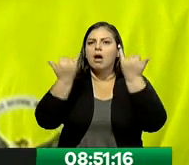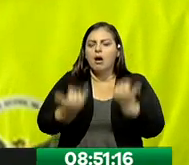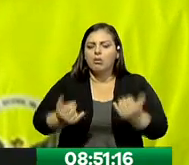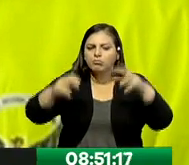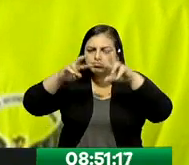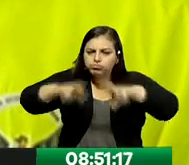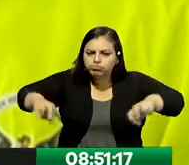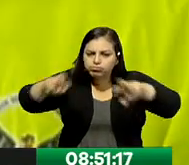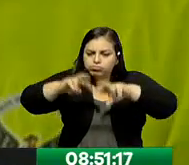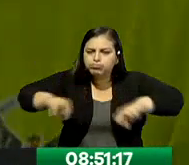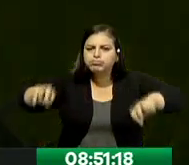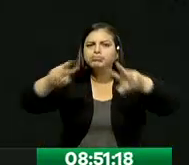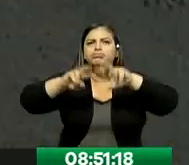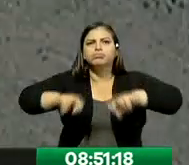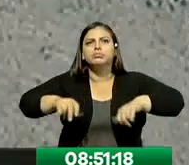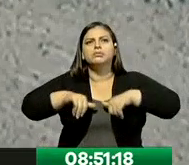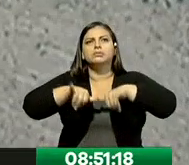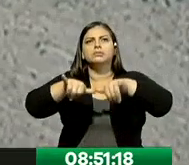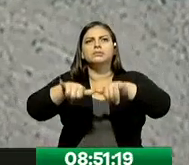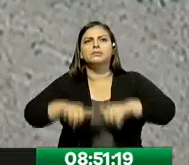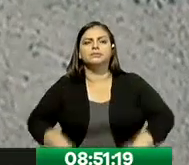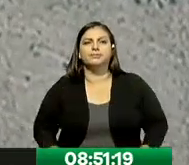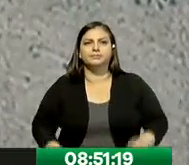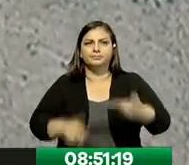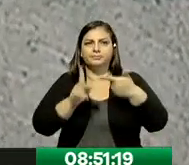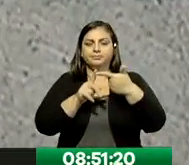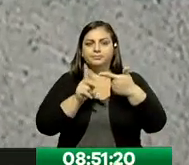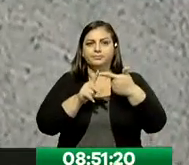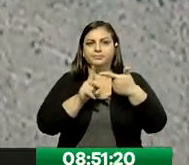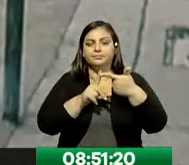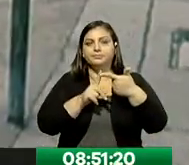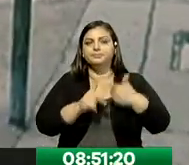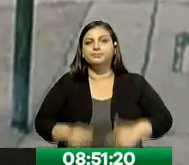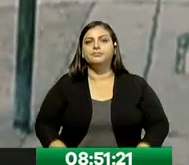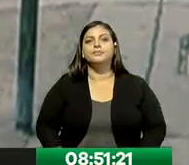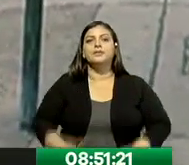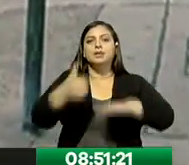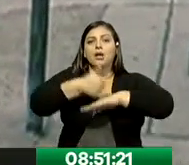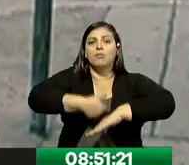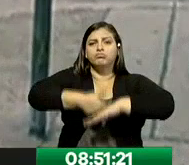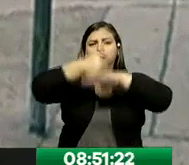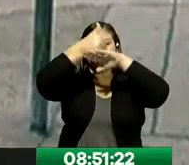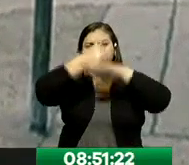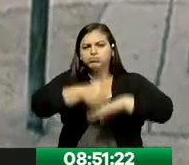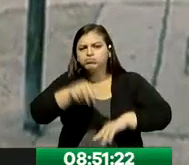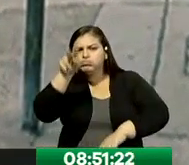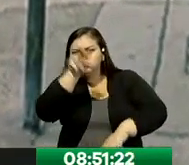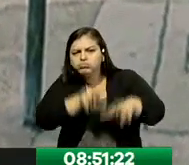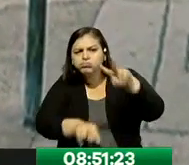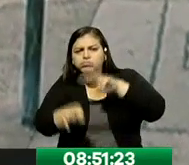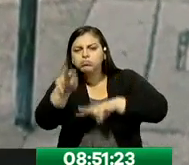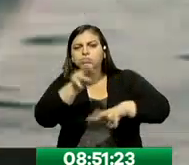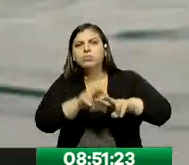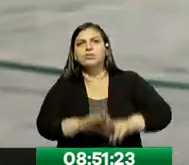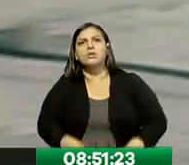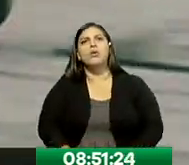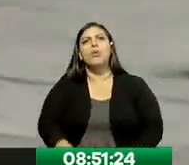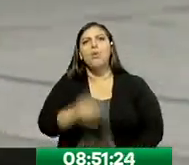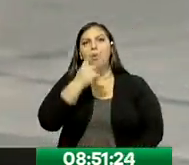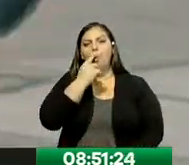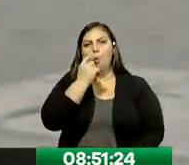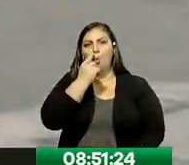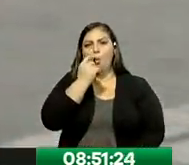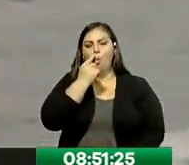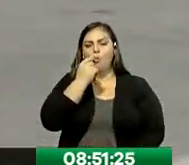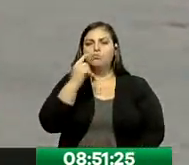de este evento violento. Por otra parte, también las autoridades investigan el fallecimiento de un sujeto que con